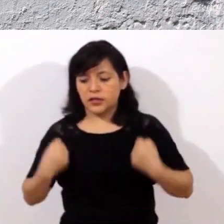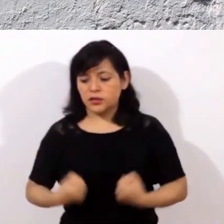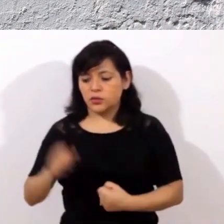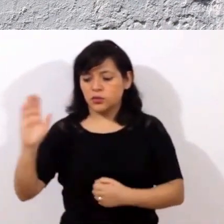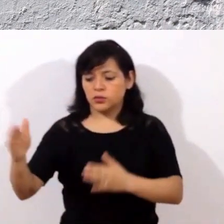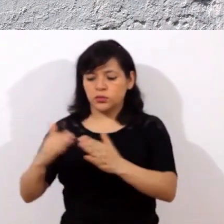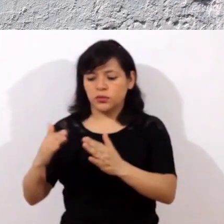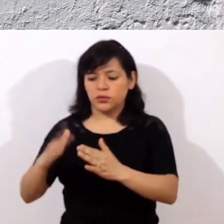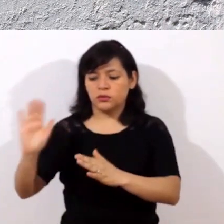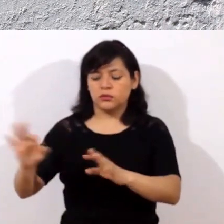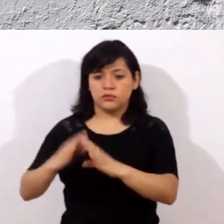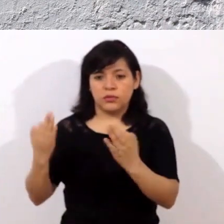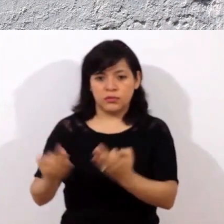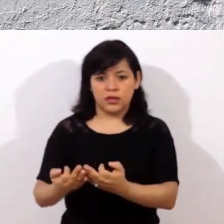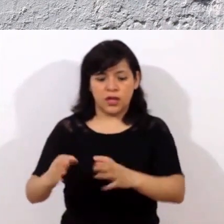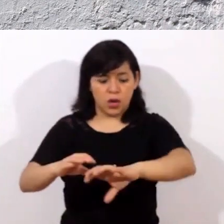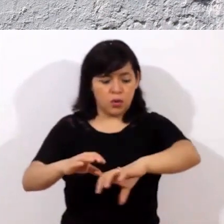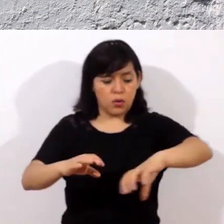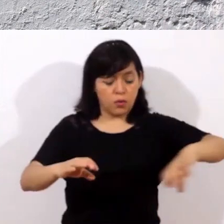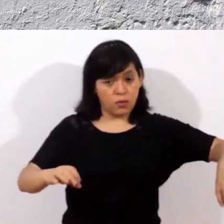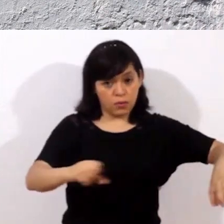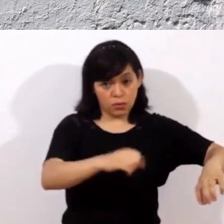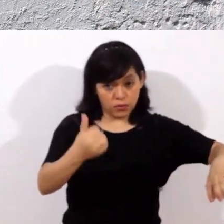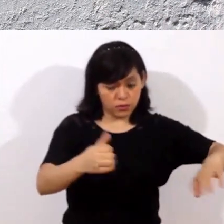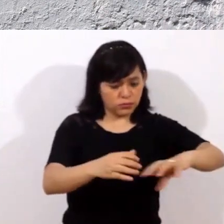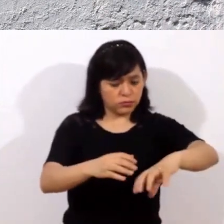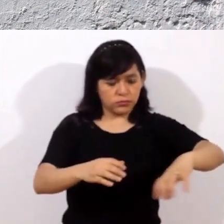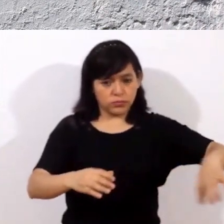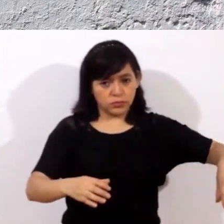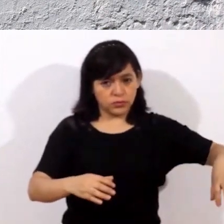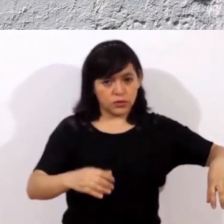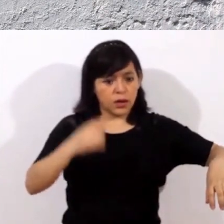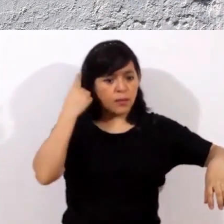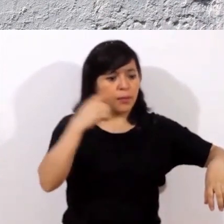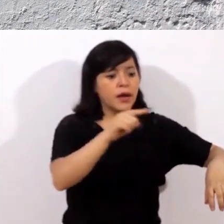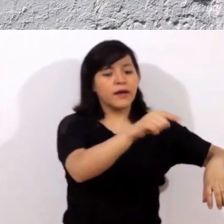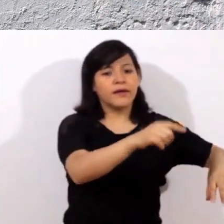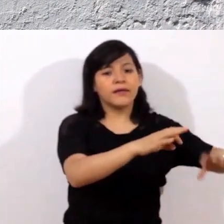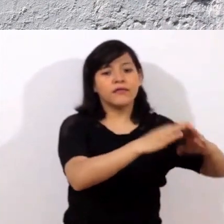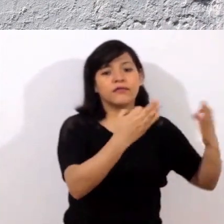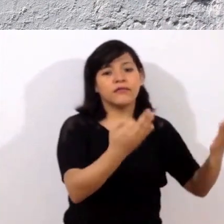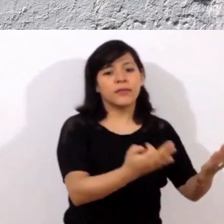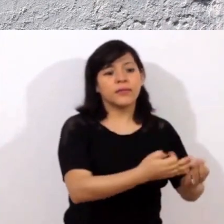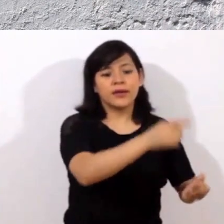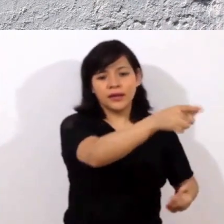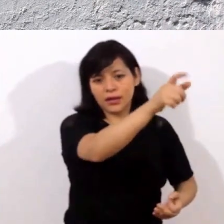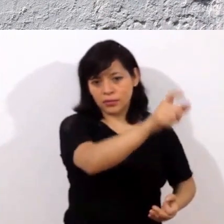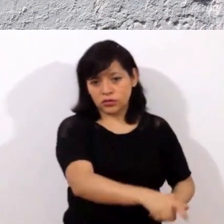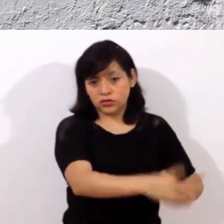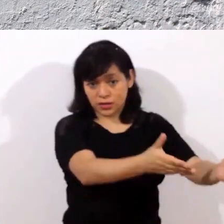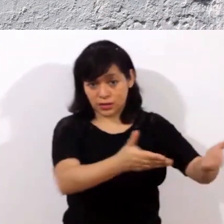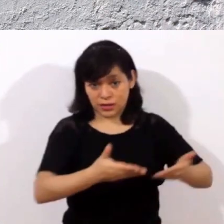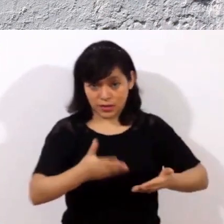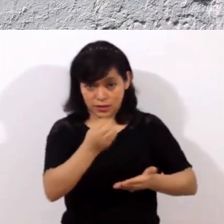porción del animal quedaba para él, y otra porción era, por lo general también quedaba para la familia, y ellos comían